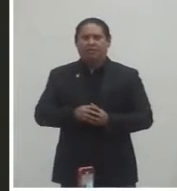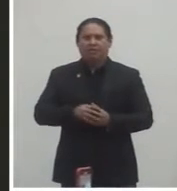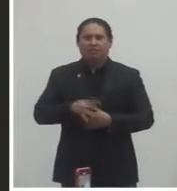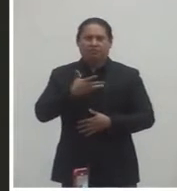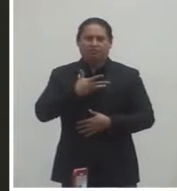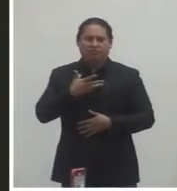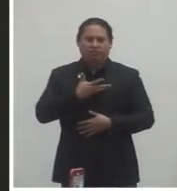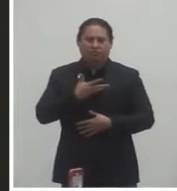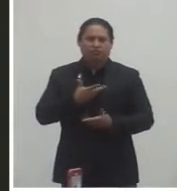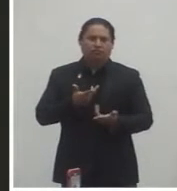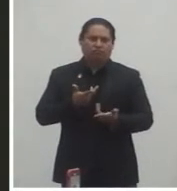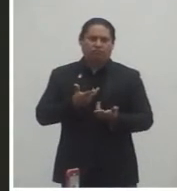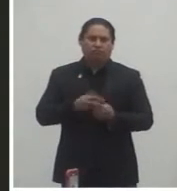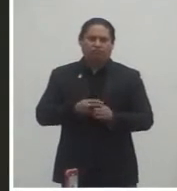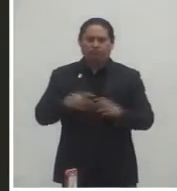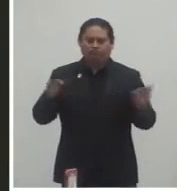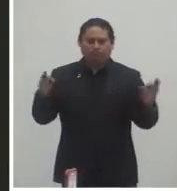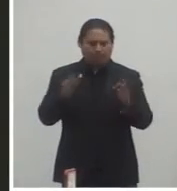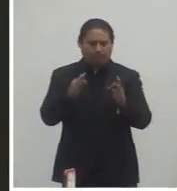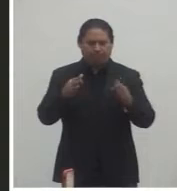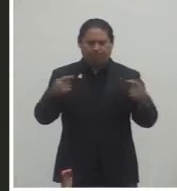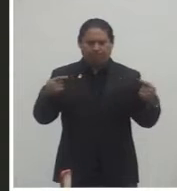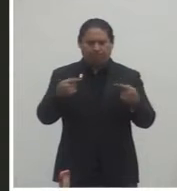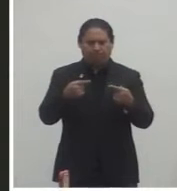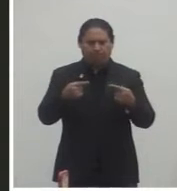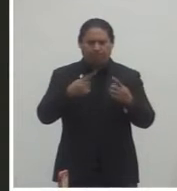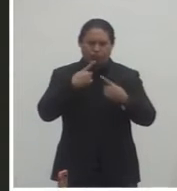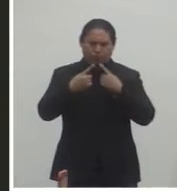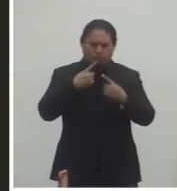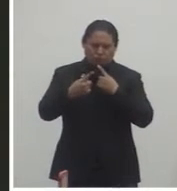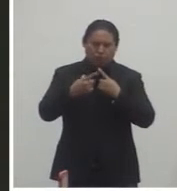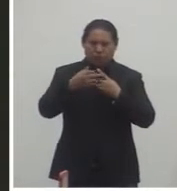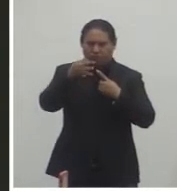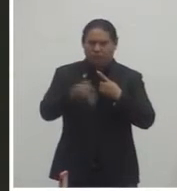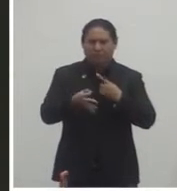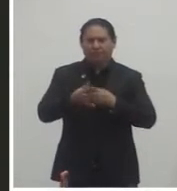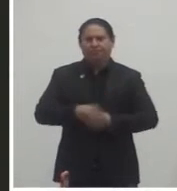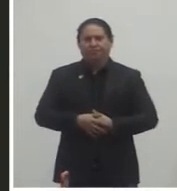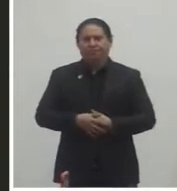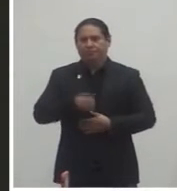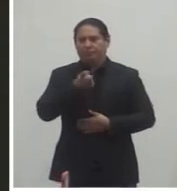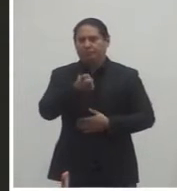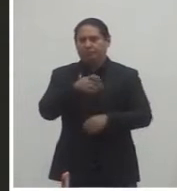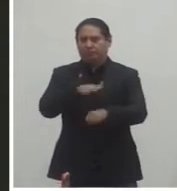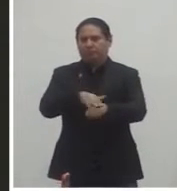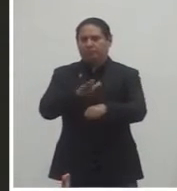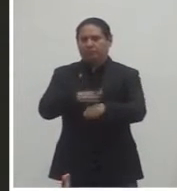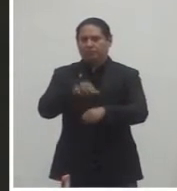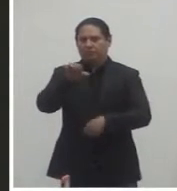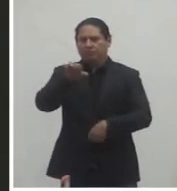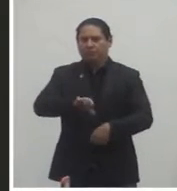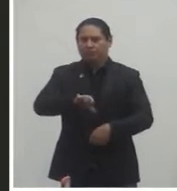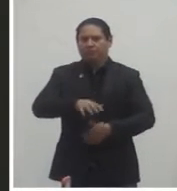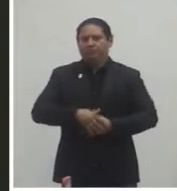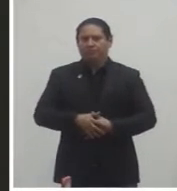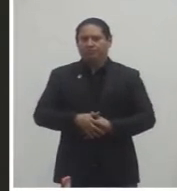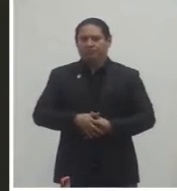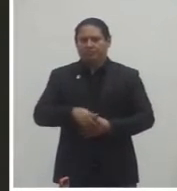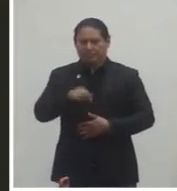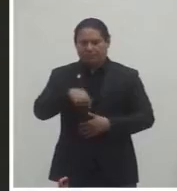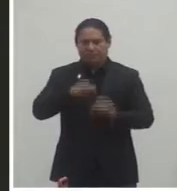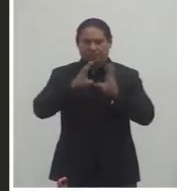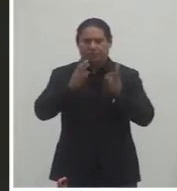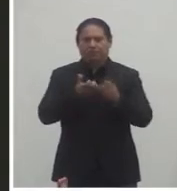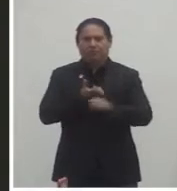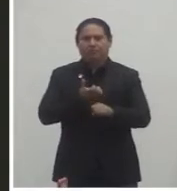coincidencias, superar diferencias y resolver todo tipo de conflictos. Ese es el llamado que quiero hacer hoy desde esta